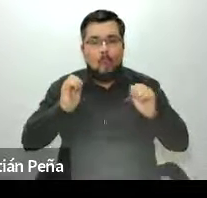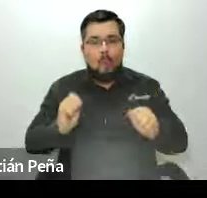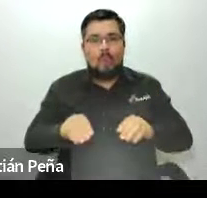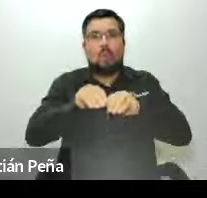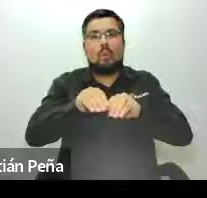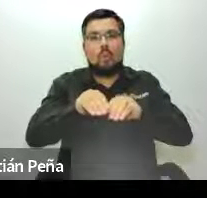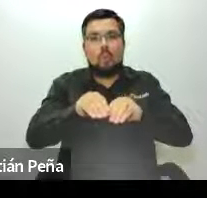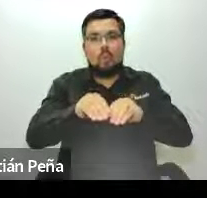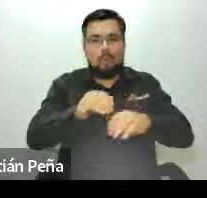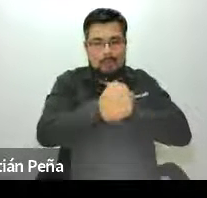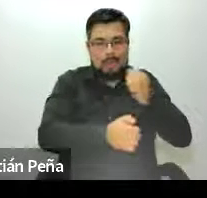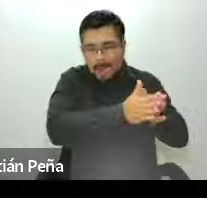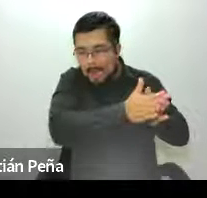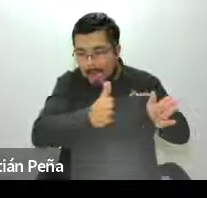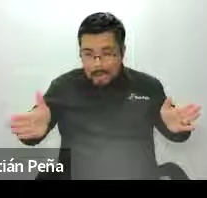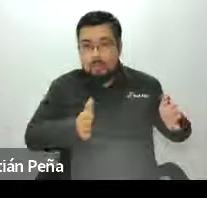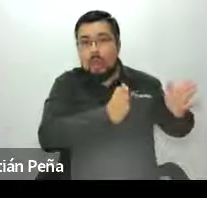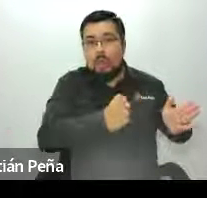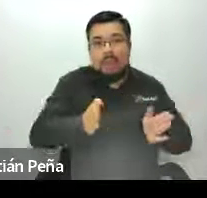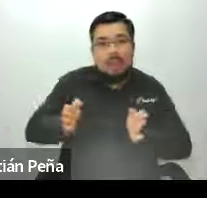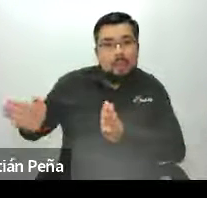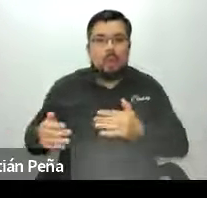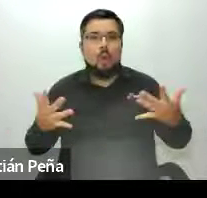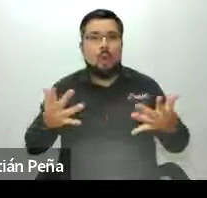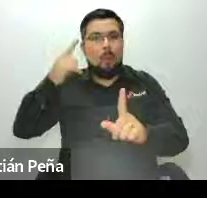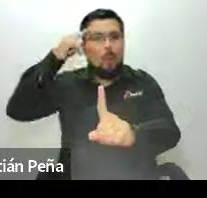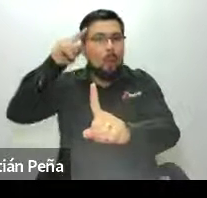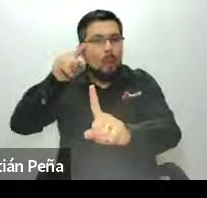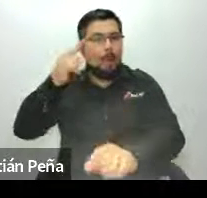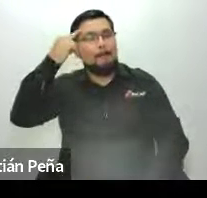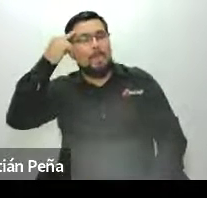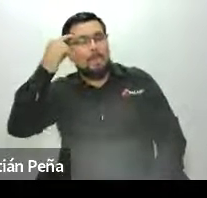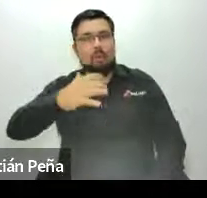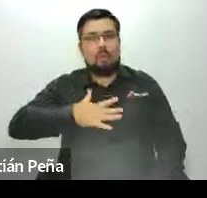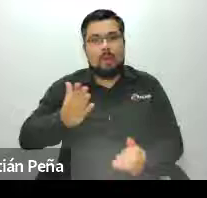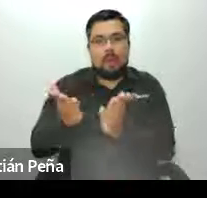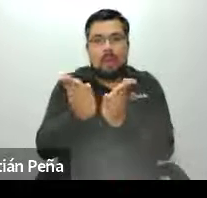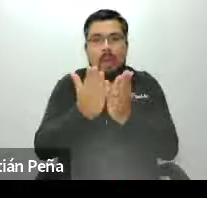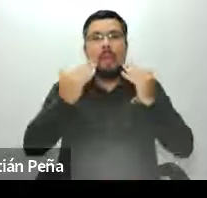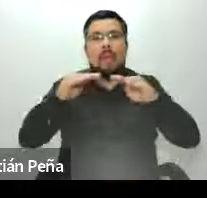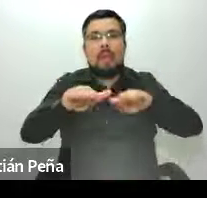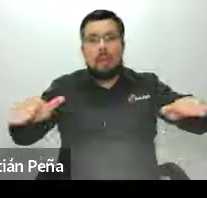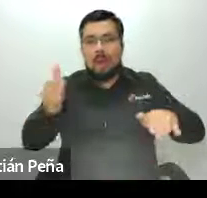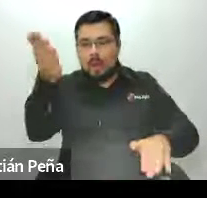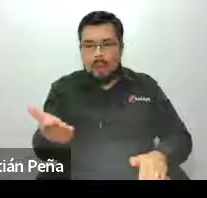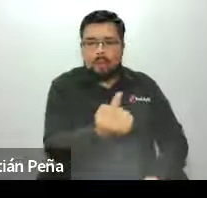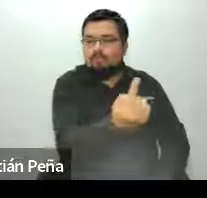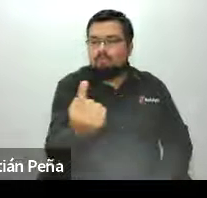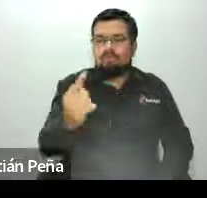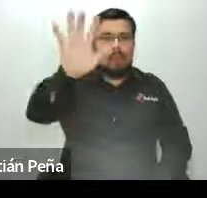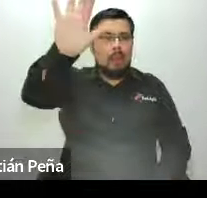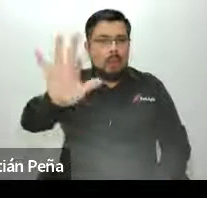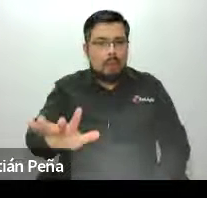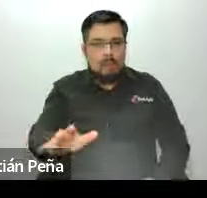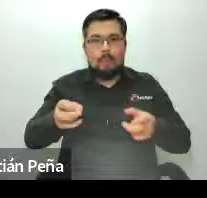criterios para la toma de decisiones, cómo pienso en mis estudiantes, cuáles son las características de esos estudiantes que me permiten decir que sí, mira,